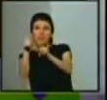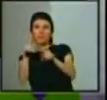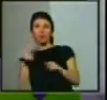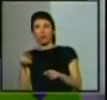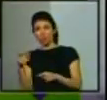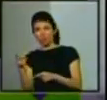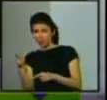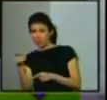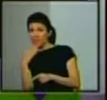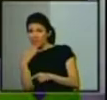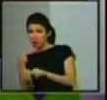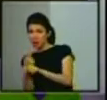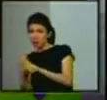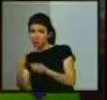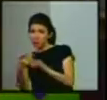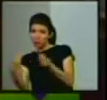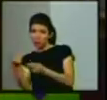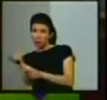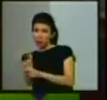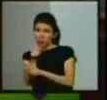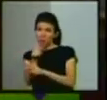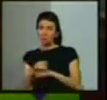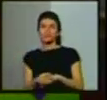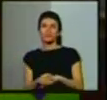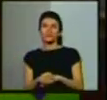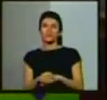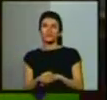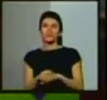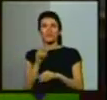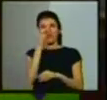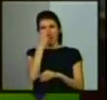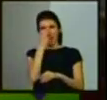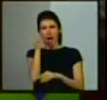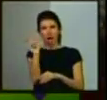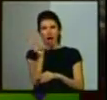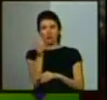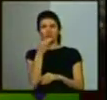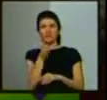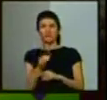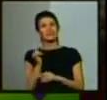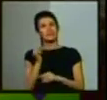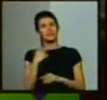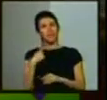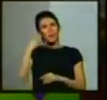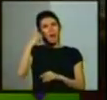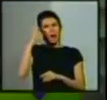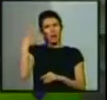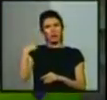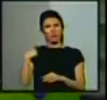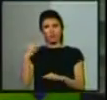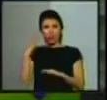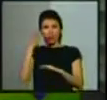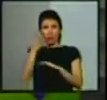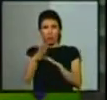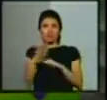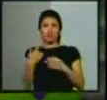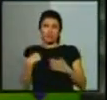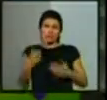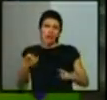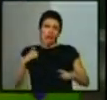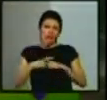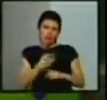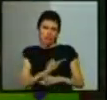ese punto en particular? Claro, recuerdo cuando ya como expresidente lo visité en